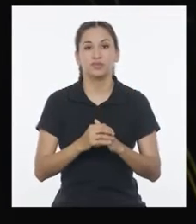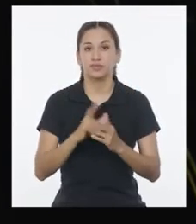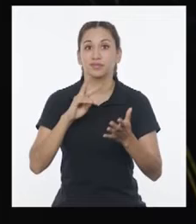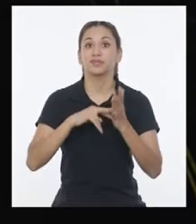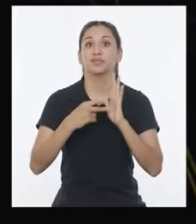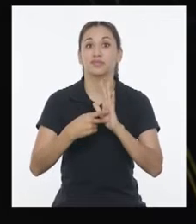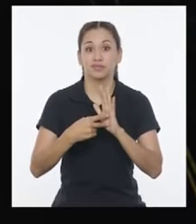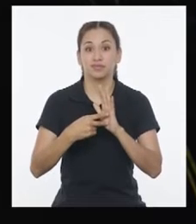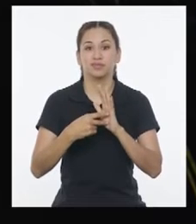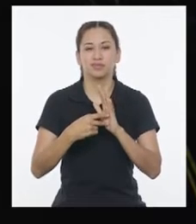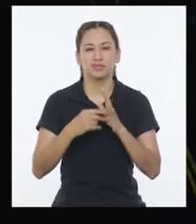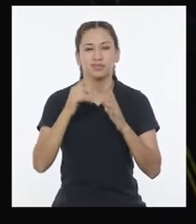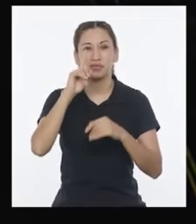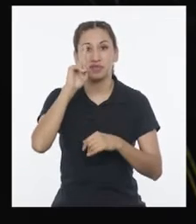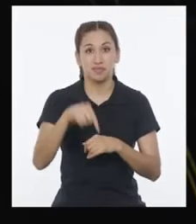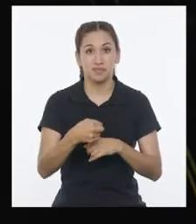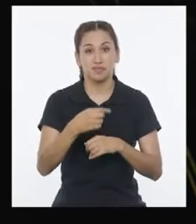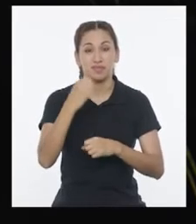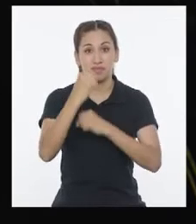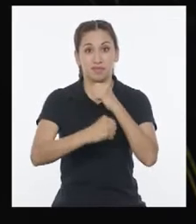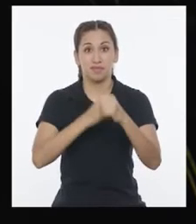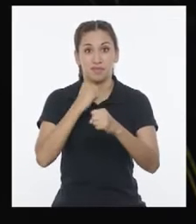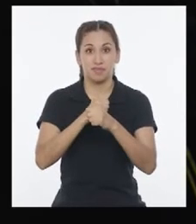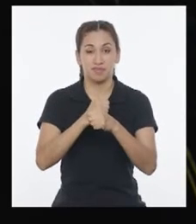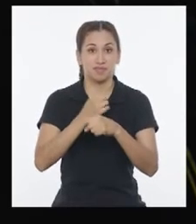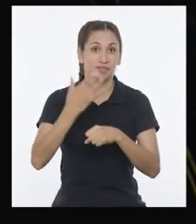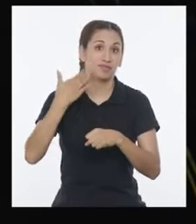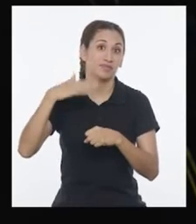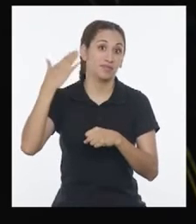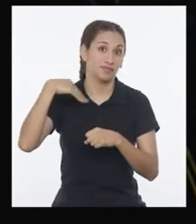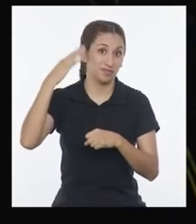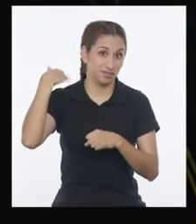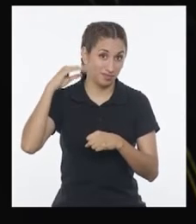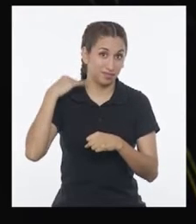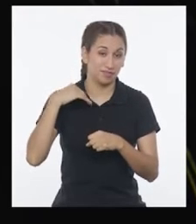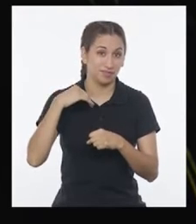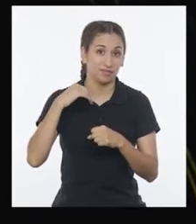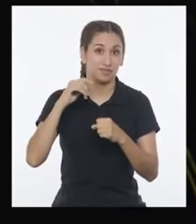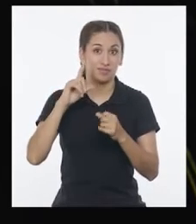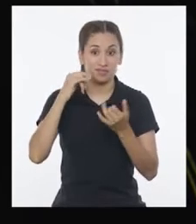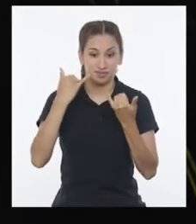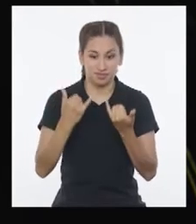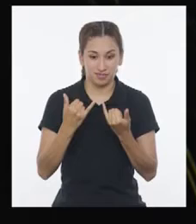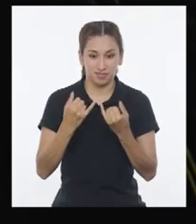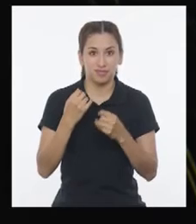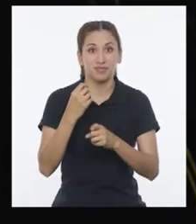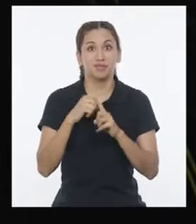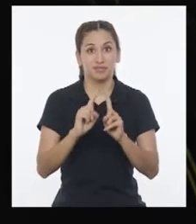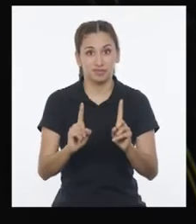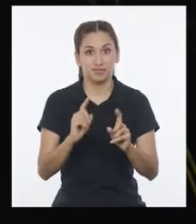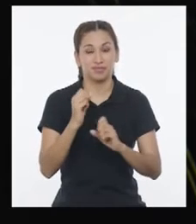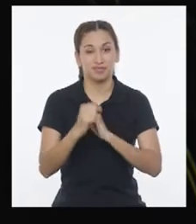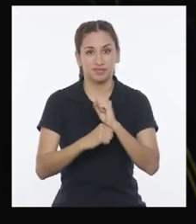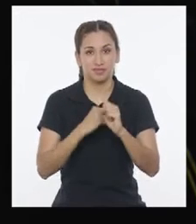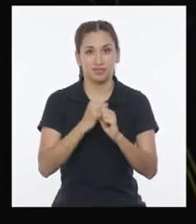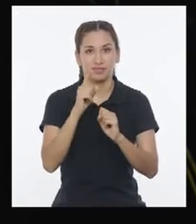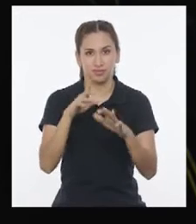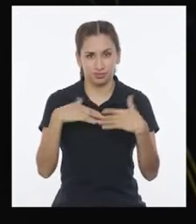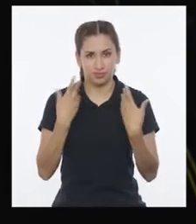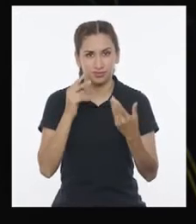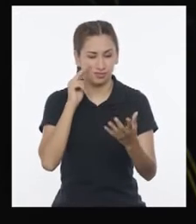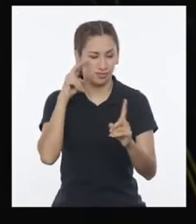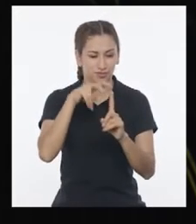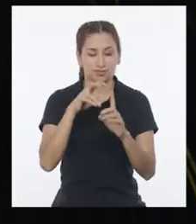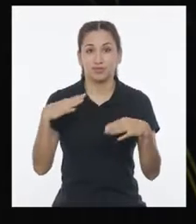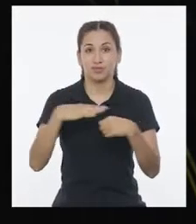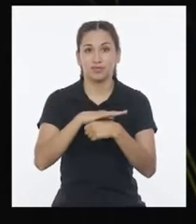1889, es decir, 1000 años antes del tiempo en que se sitúa. Lo pueden